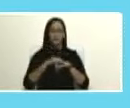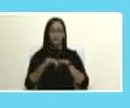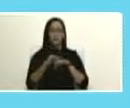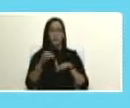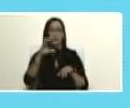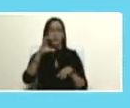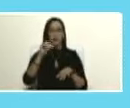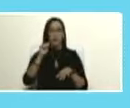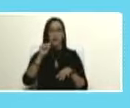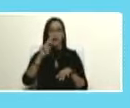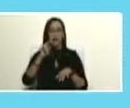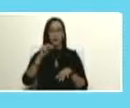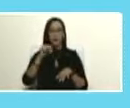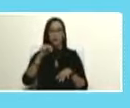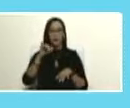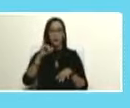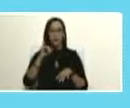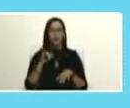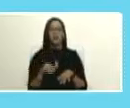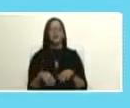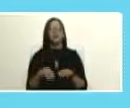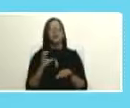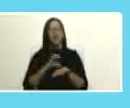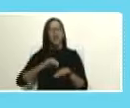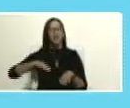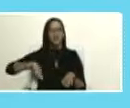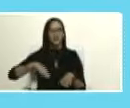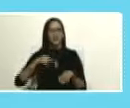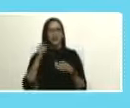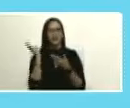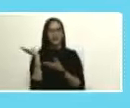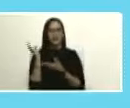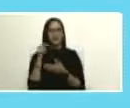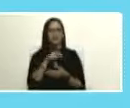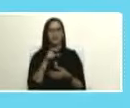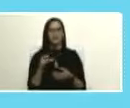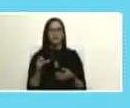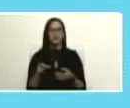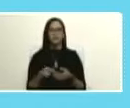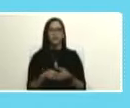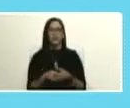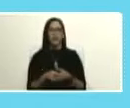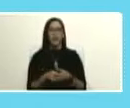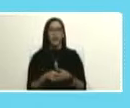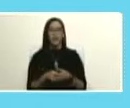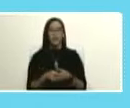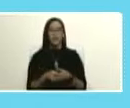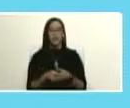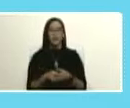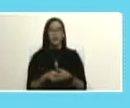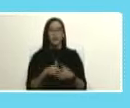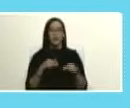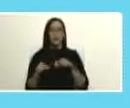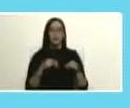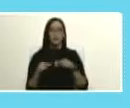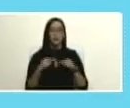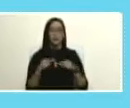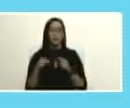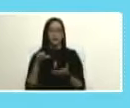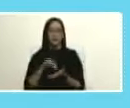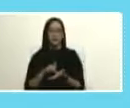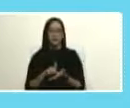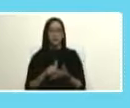Ciudad Guayana. Allá se encuentran Briseida Quiñones, directora del Centro de